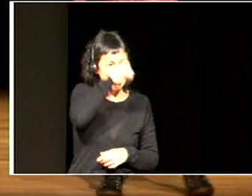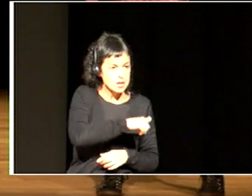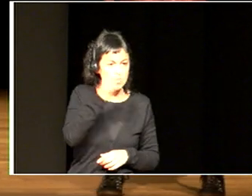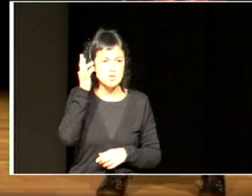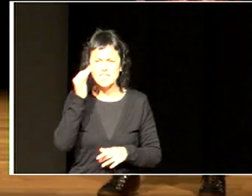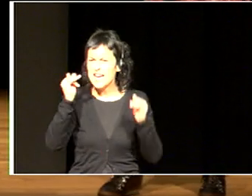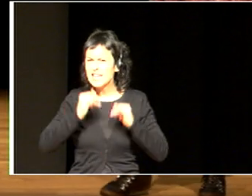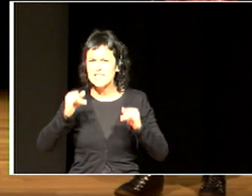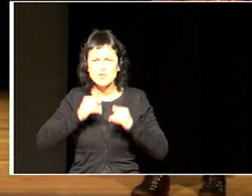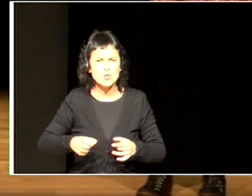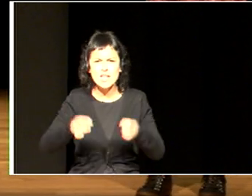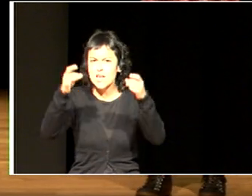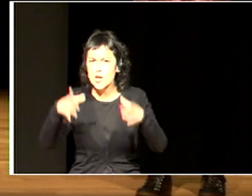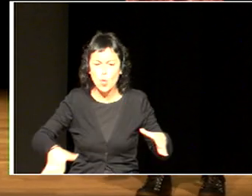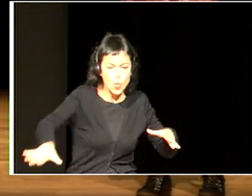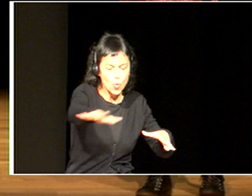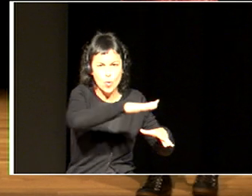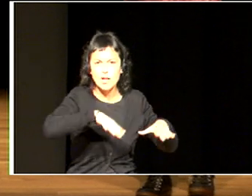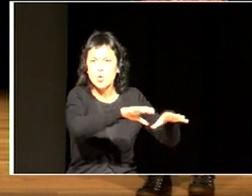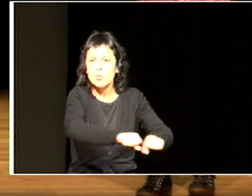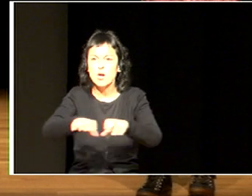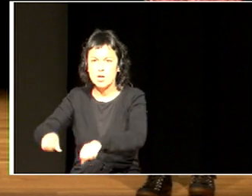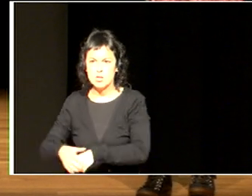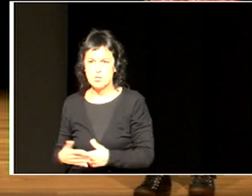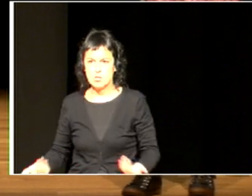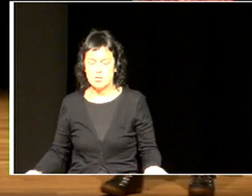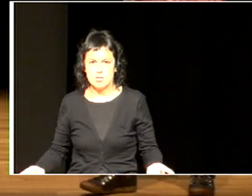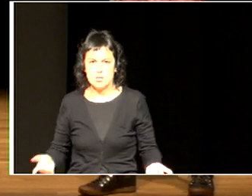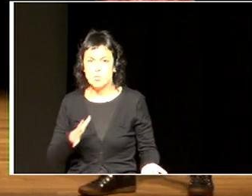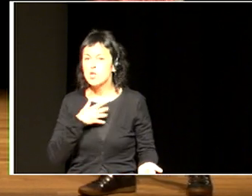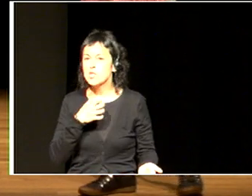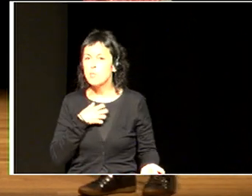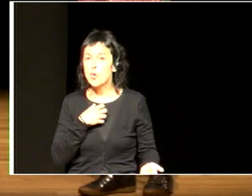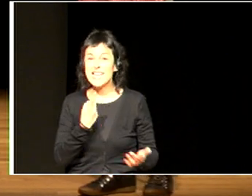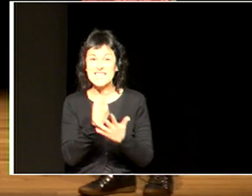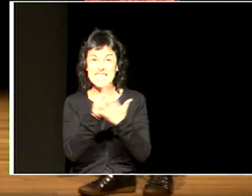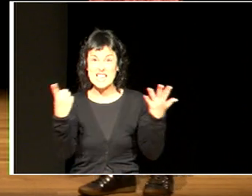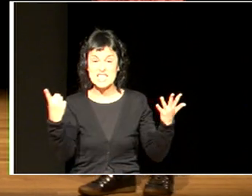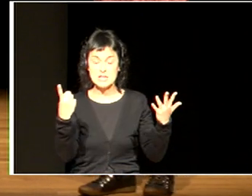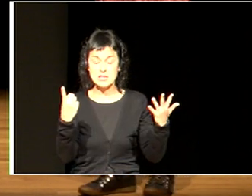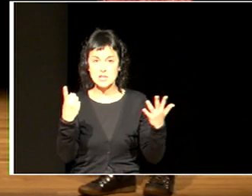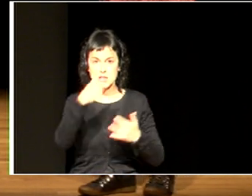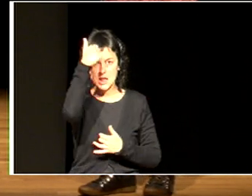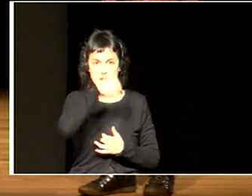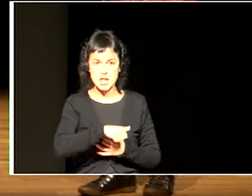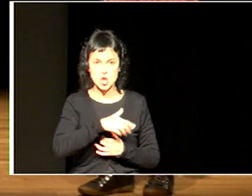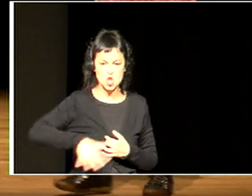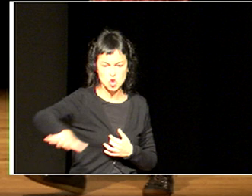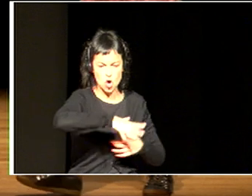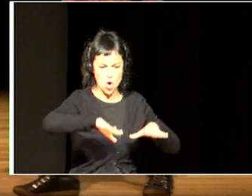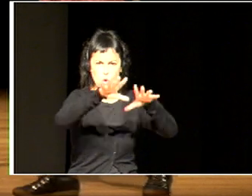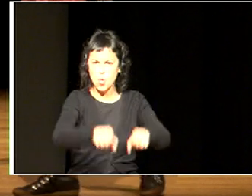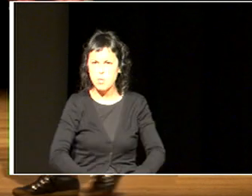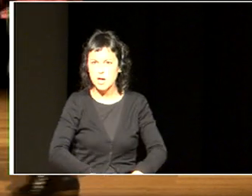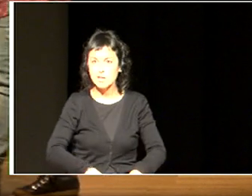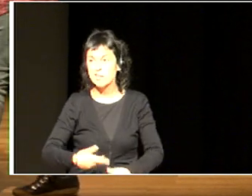metros cuadrados no puede ser que 16 de un colegio de 400 tengan casi todos los metros cuadrados del patio aunque sólo sea por una